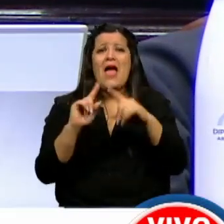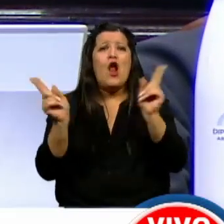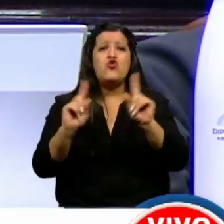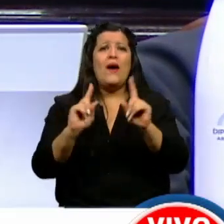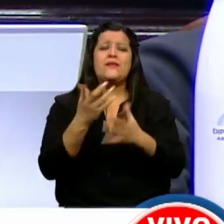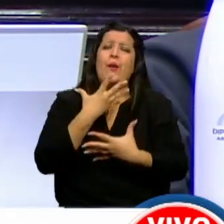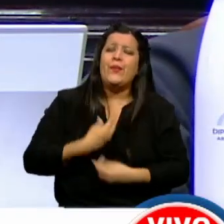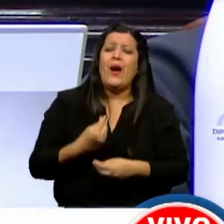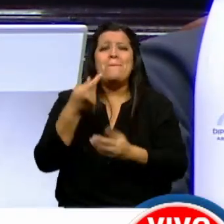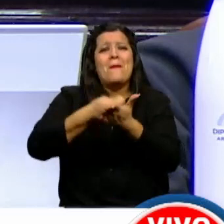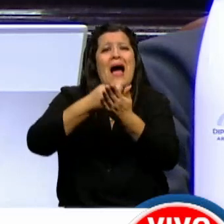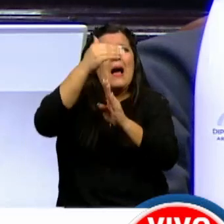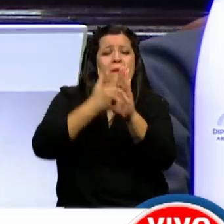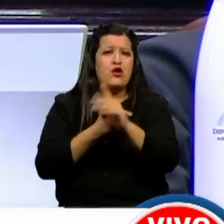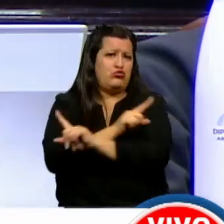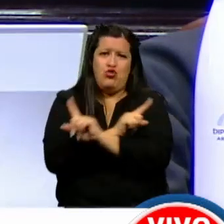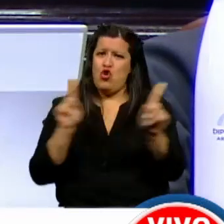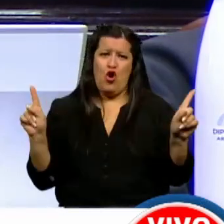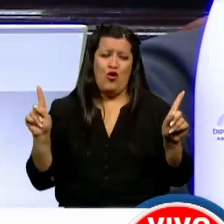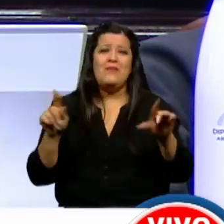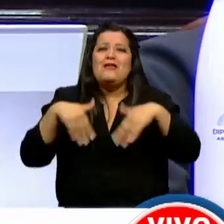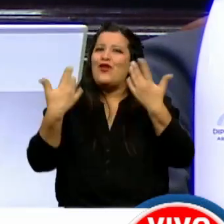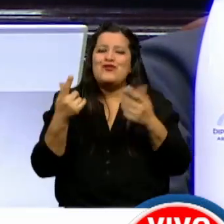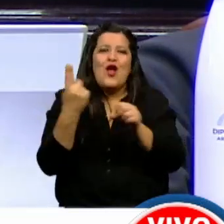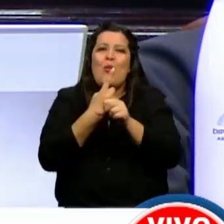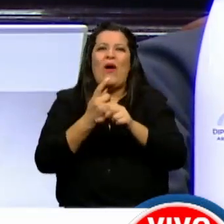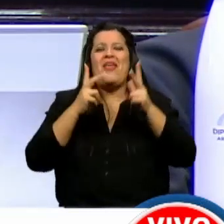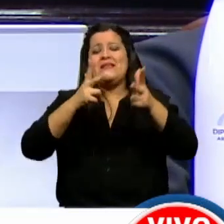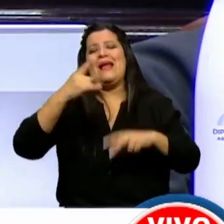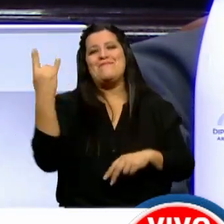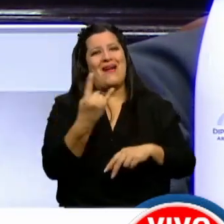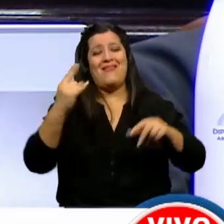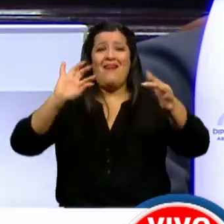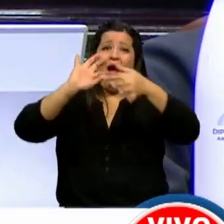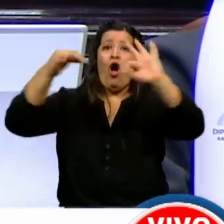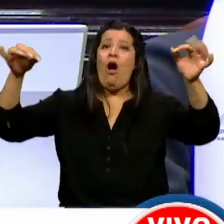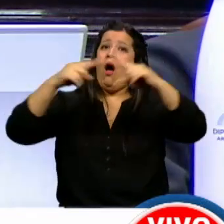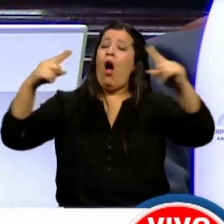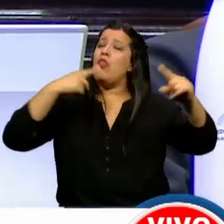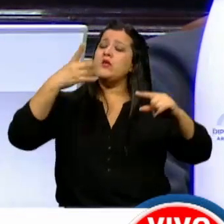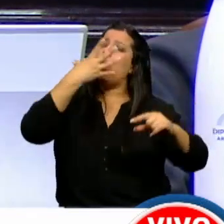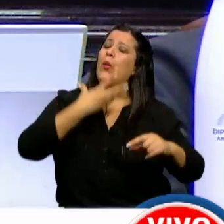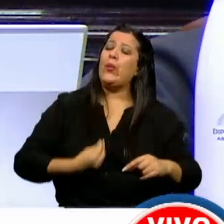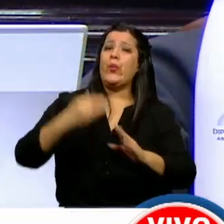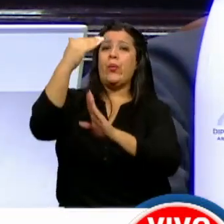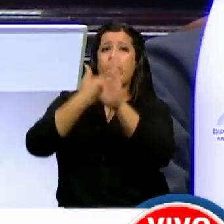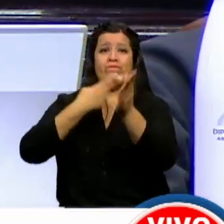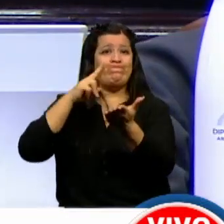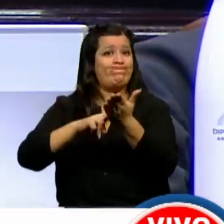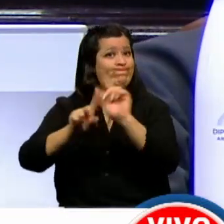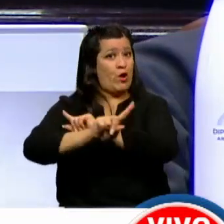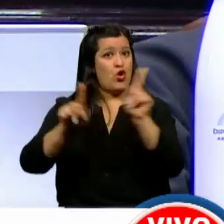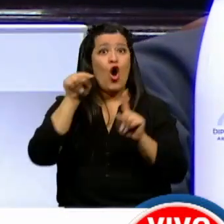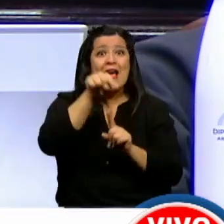fiscal. Entonces, no se puede rodear de una falsa épica lo que es subsanar un error de gestión.